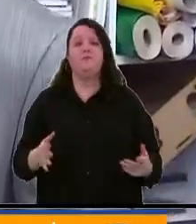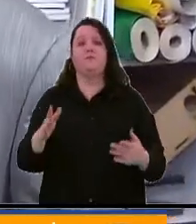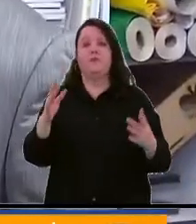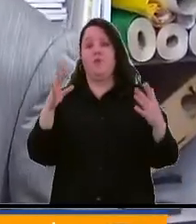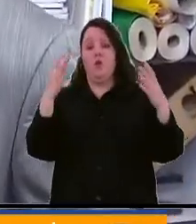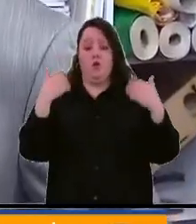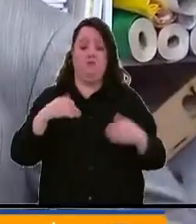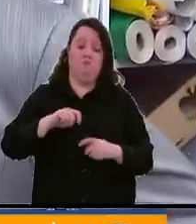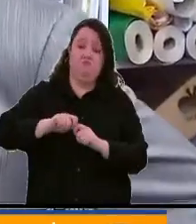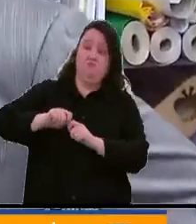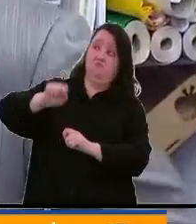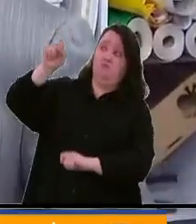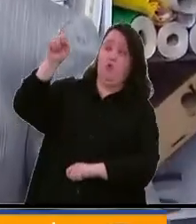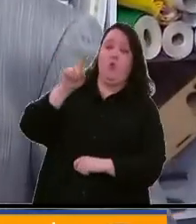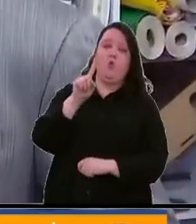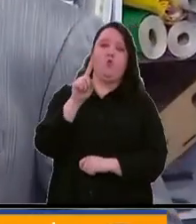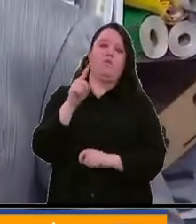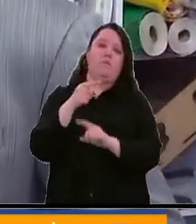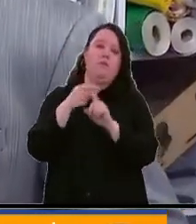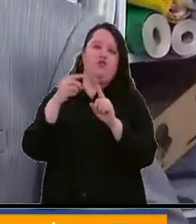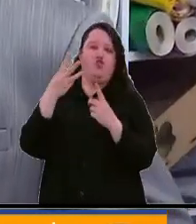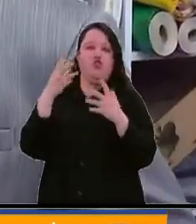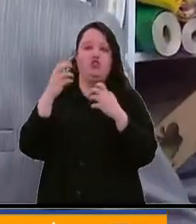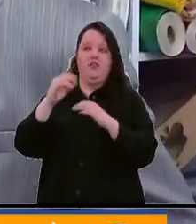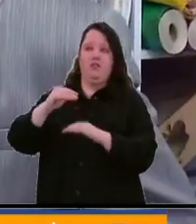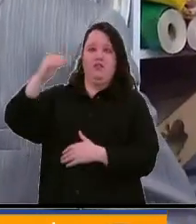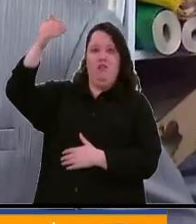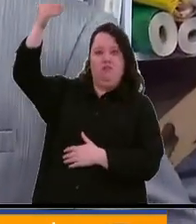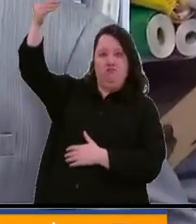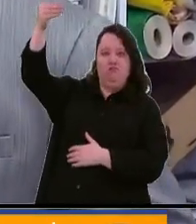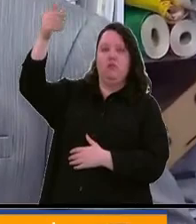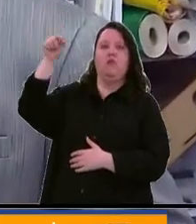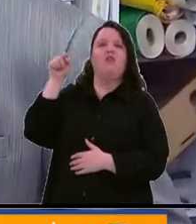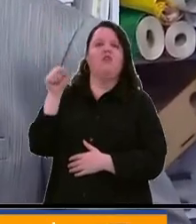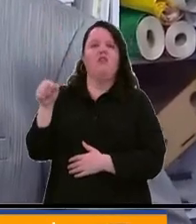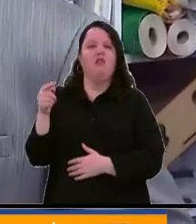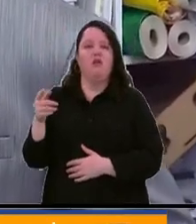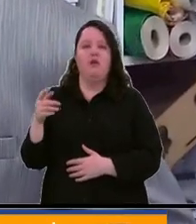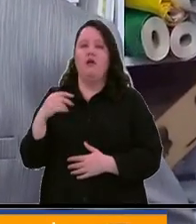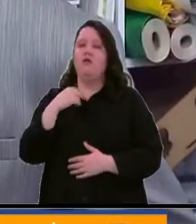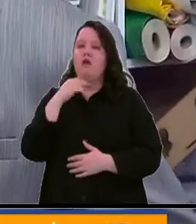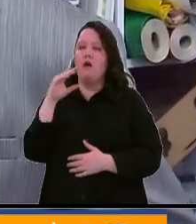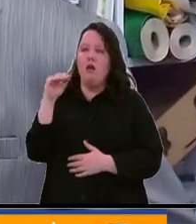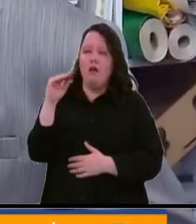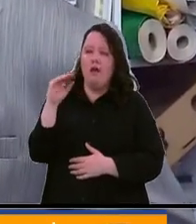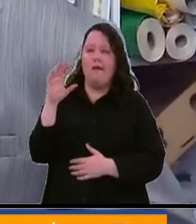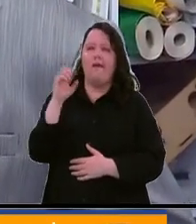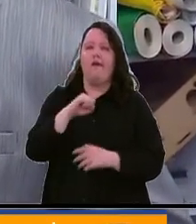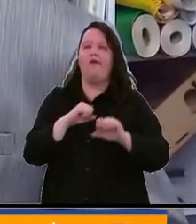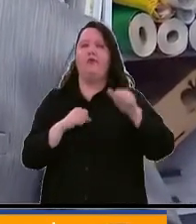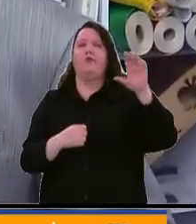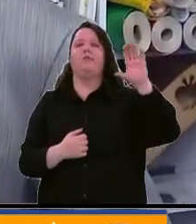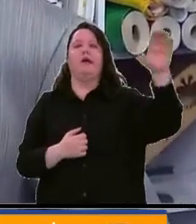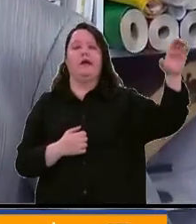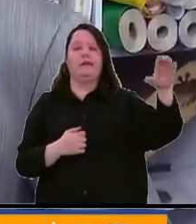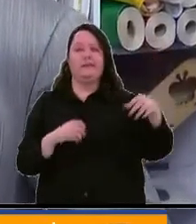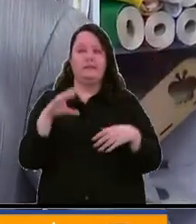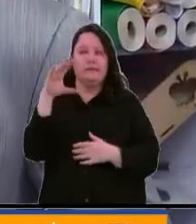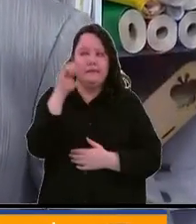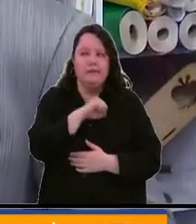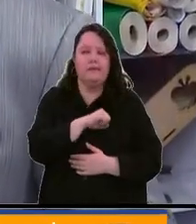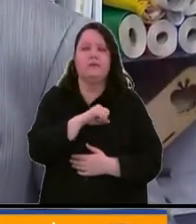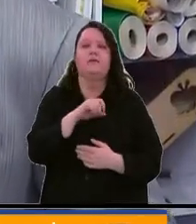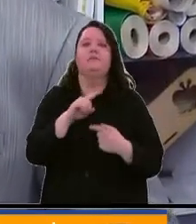mide aproximadamente 1,80 m. Por el acento es una persona extranjera, es